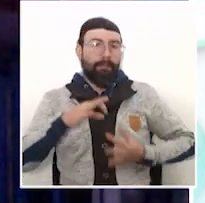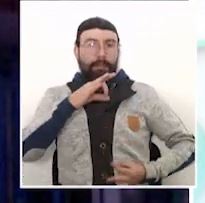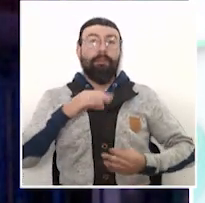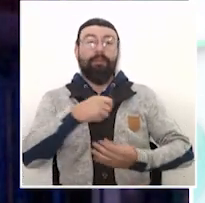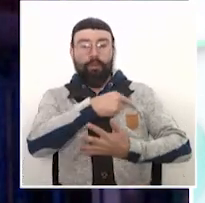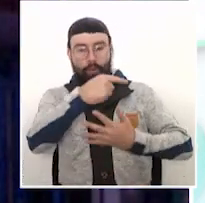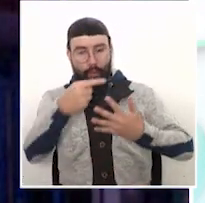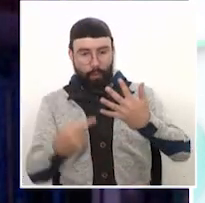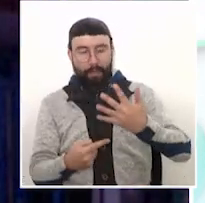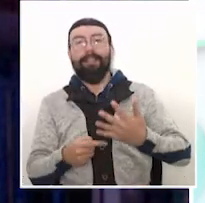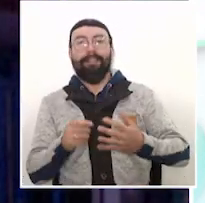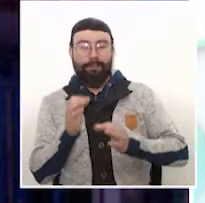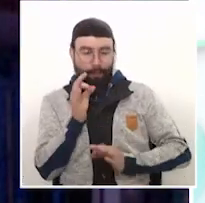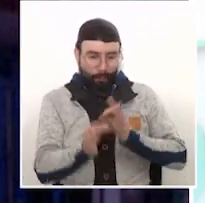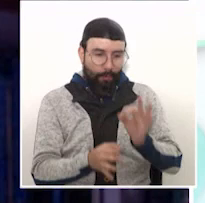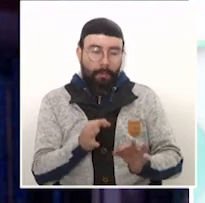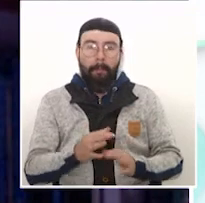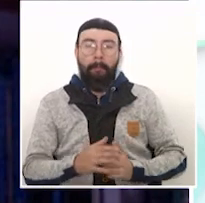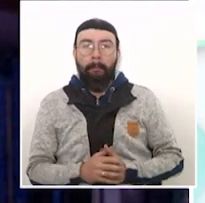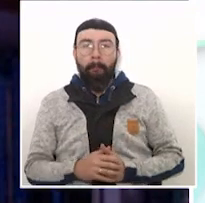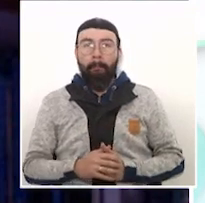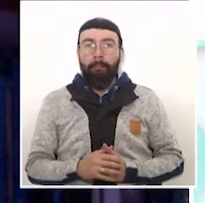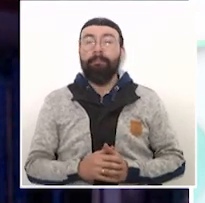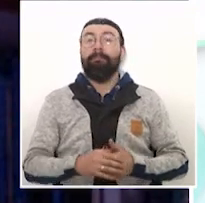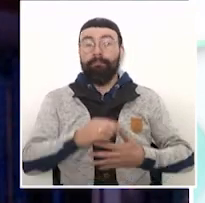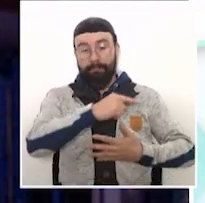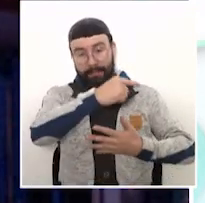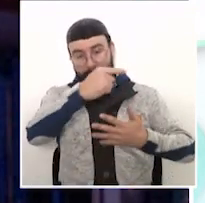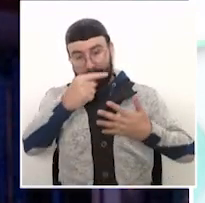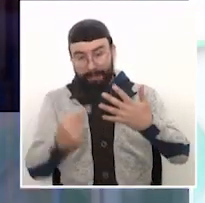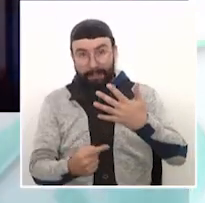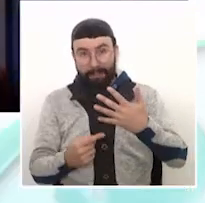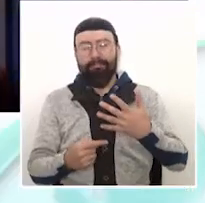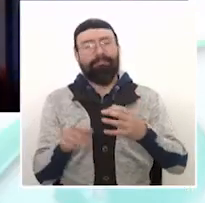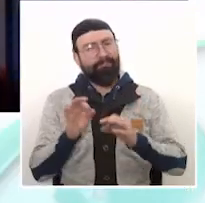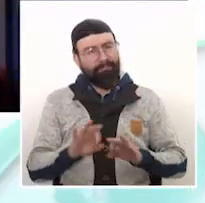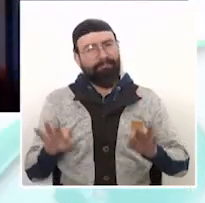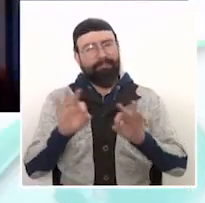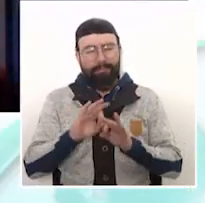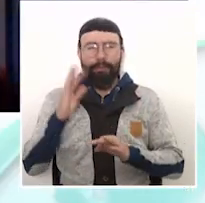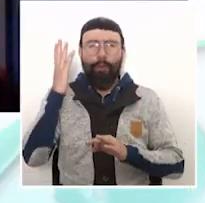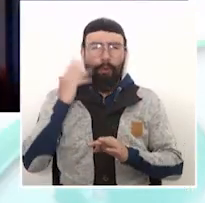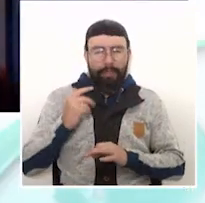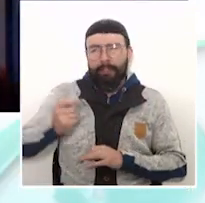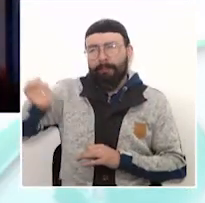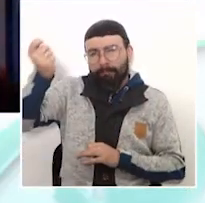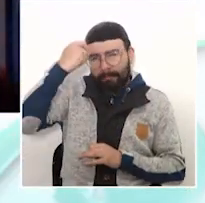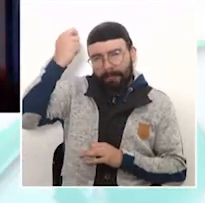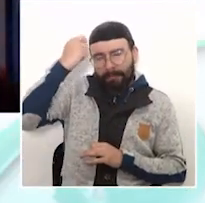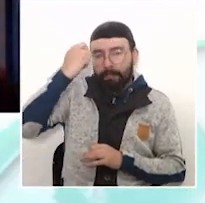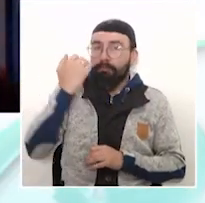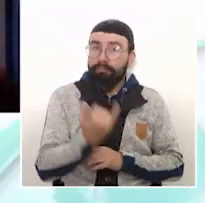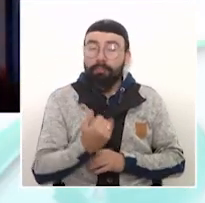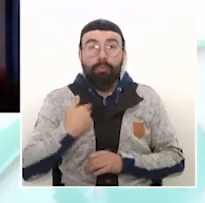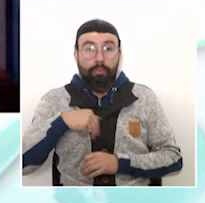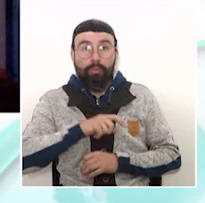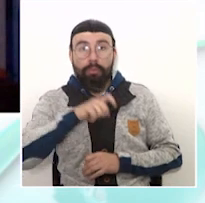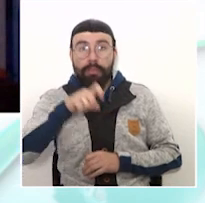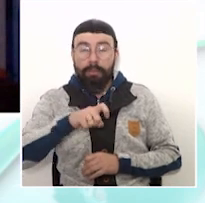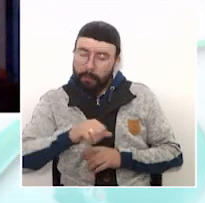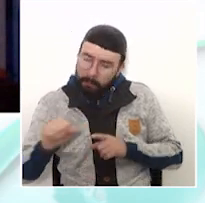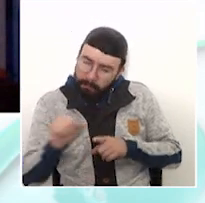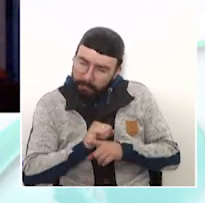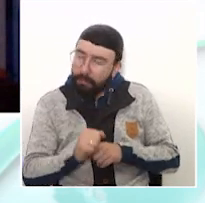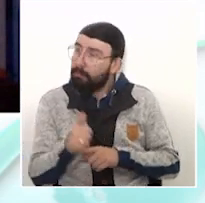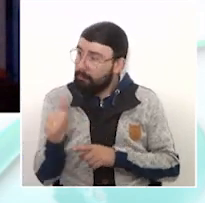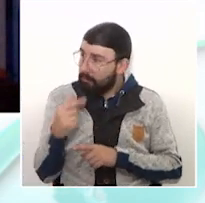Son 5 pilares que debemos tener en cuenta en nuestro día a día y debemos aplicarlos, como tú mismo